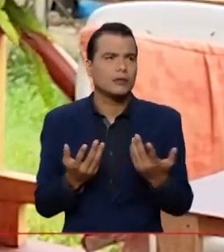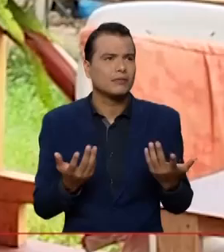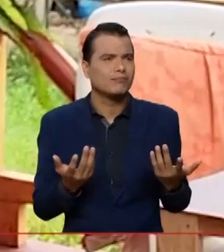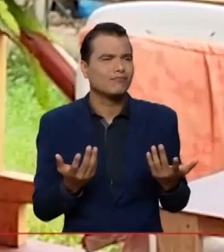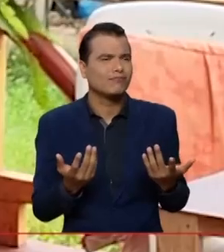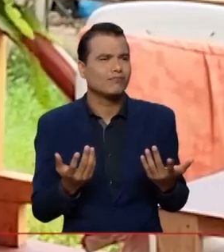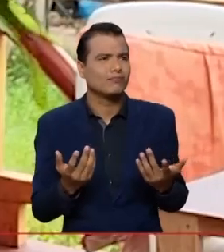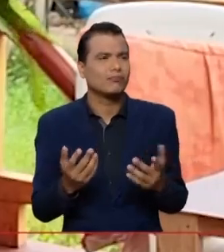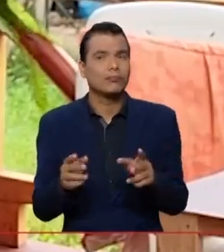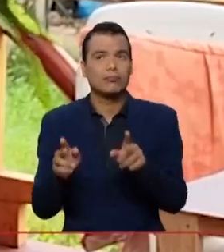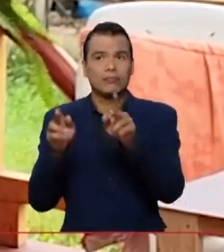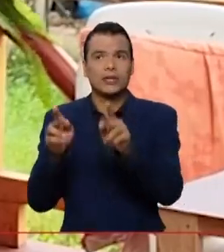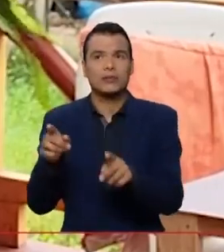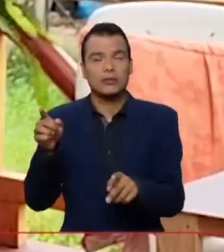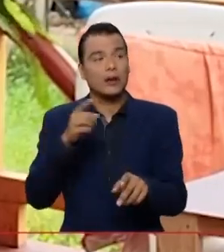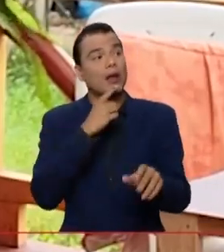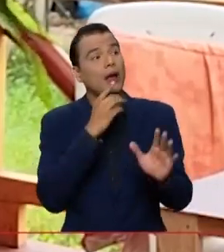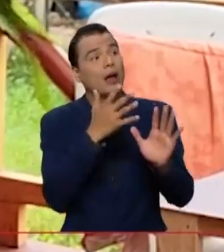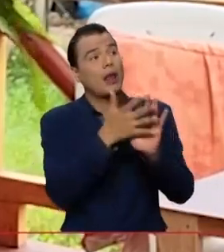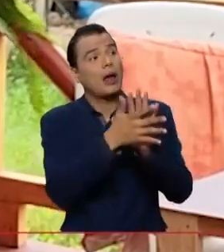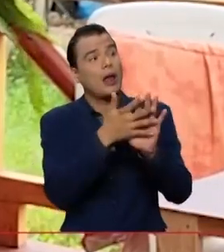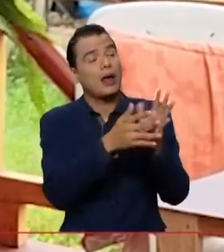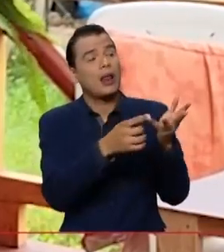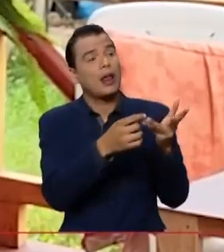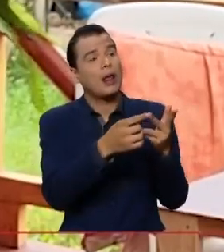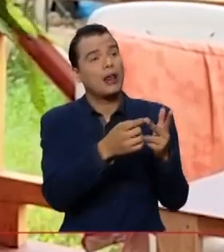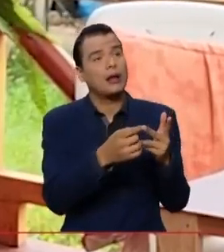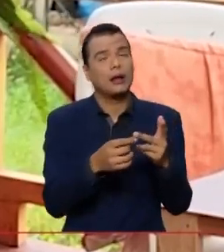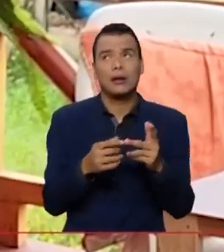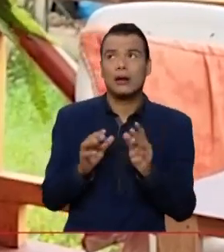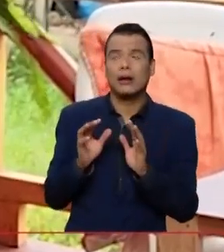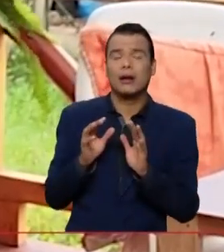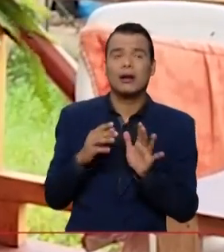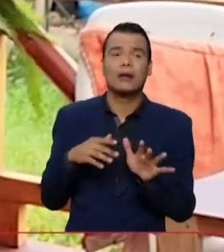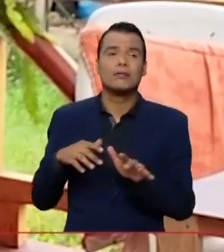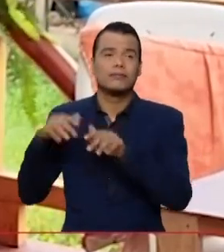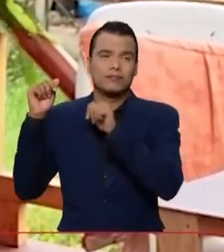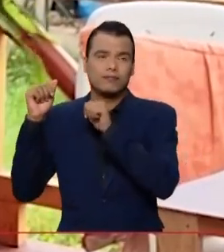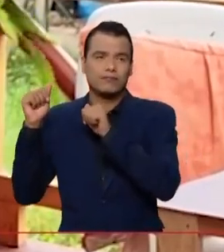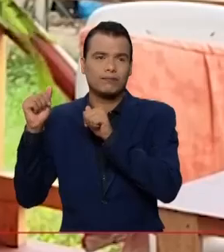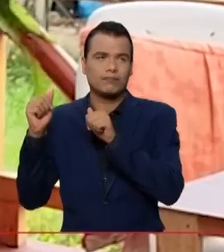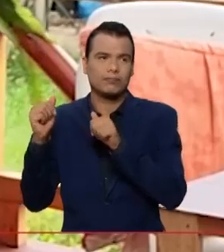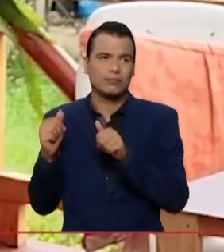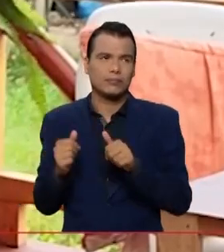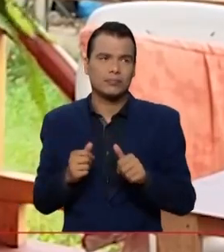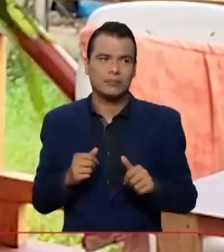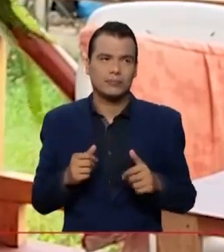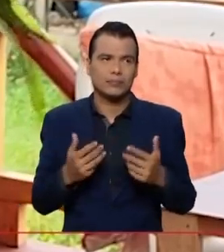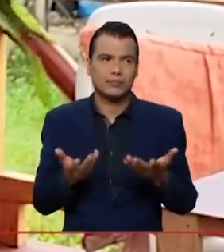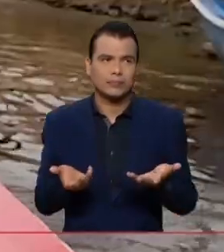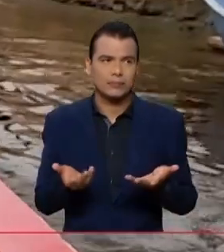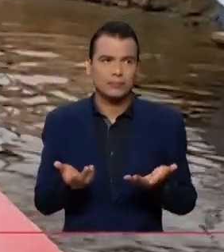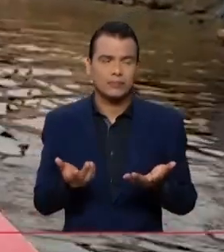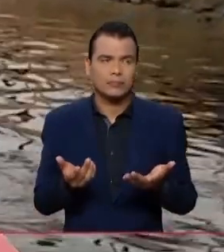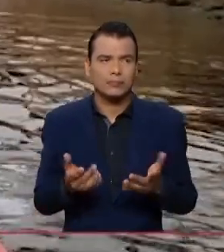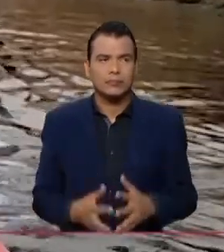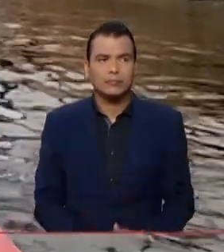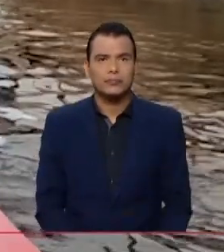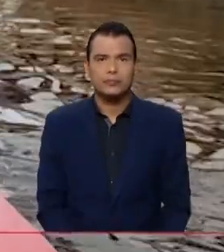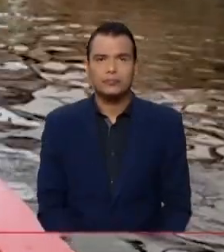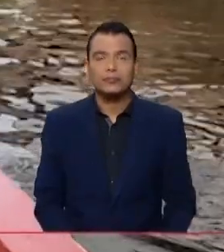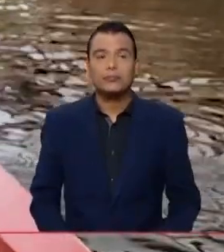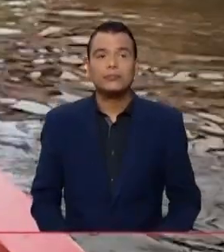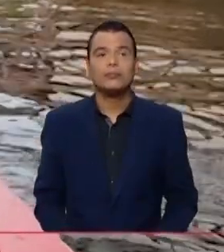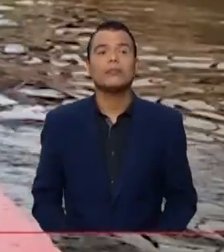este señor que está dando mucha mala información y otra de las cosas que nos tapó el sendero, ¿no? Y también no hay los baños. Para